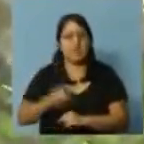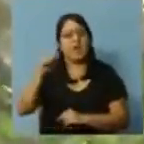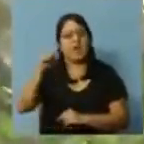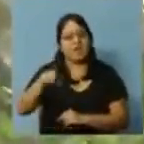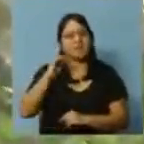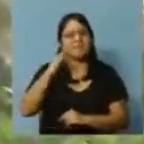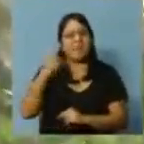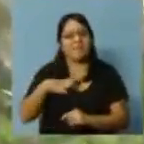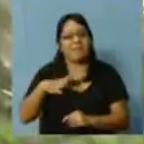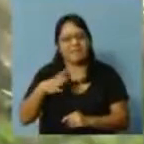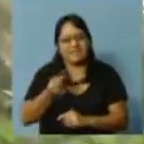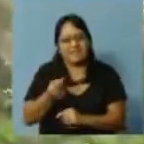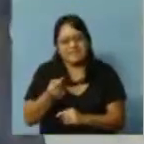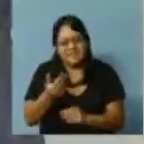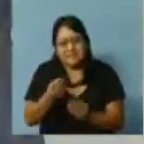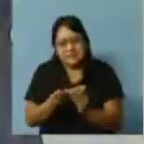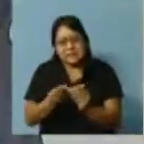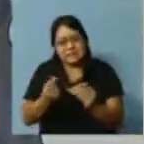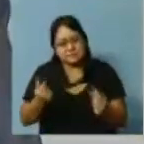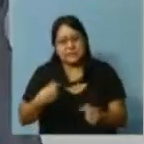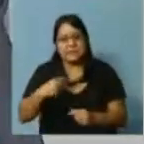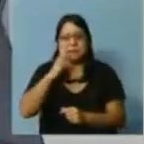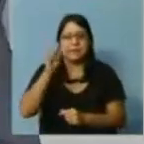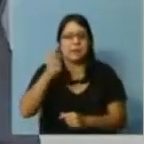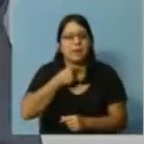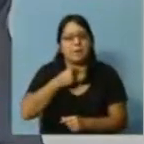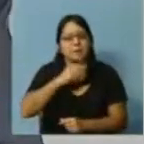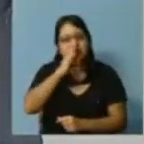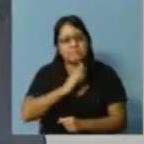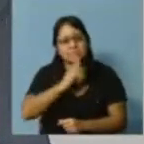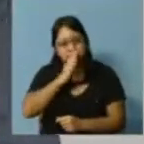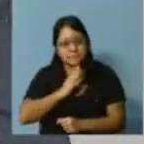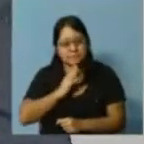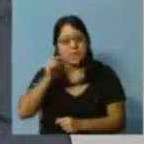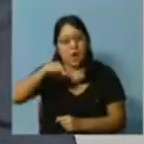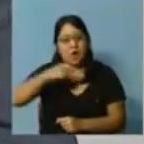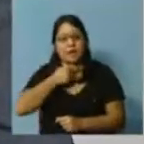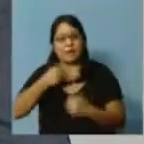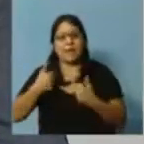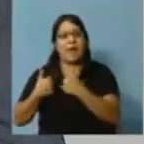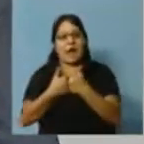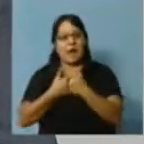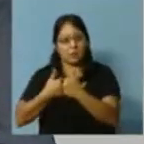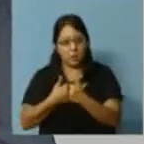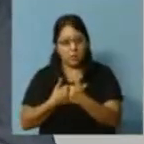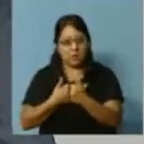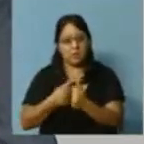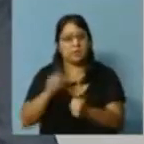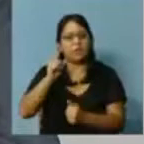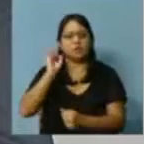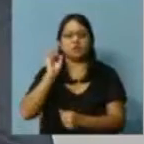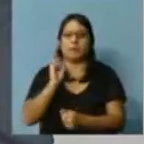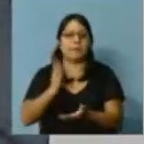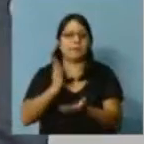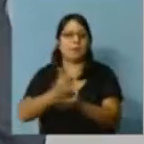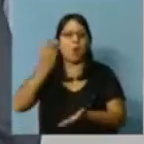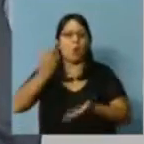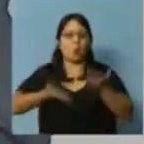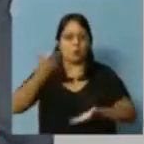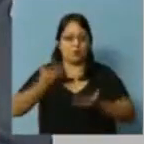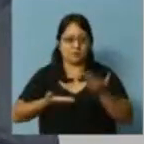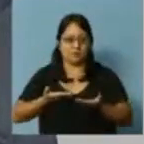posibilidades de llegar a un acuerdo y habla de continuar por vía judicial y